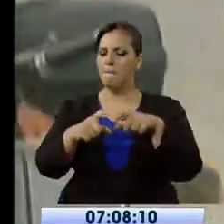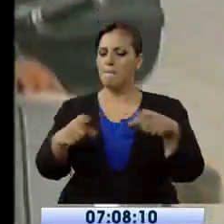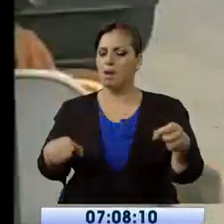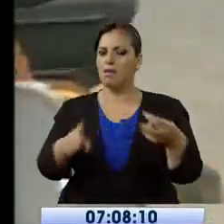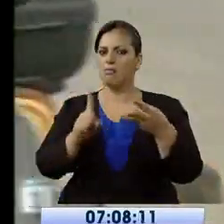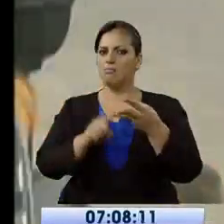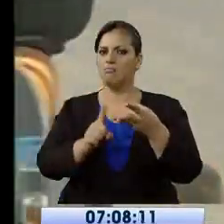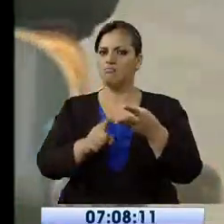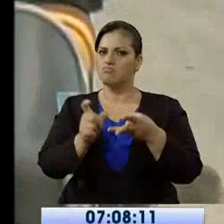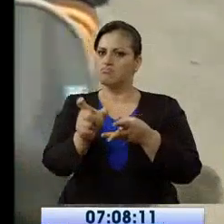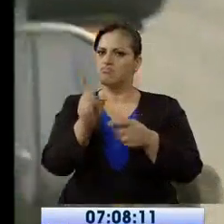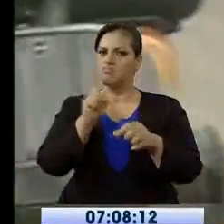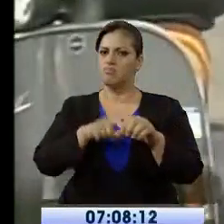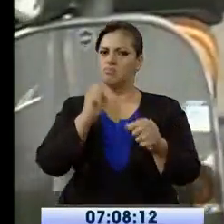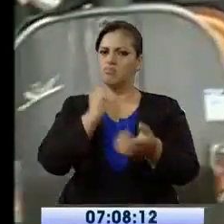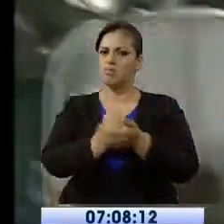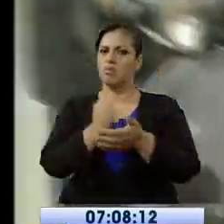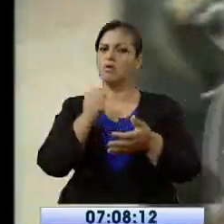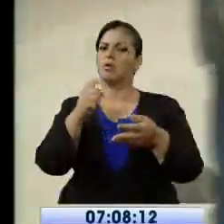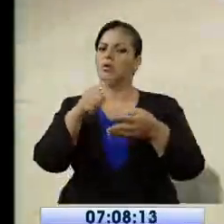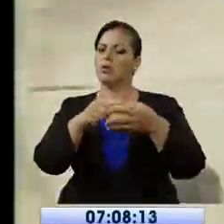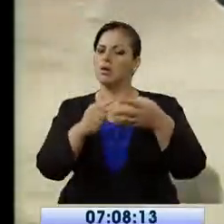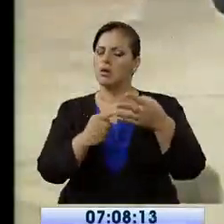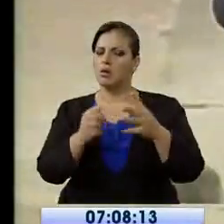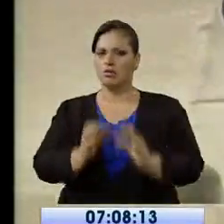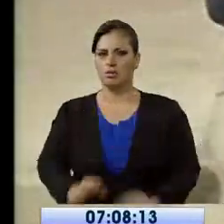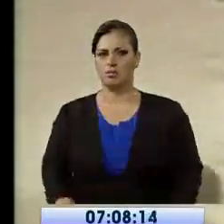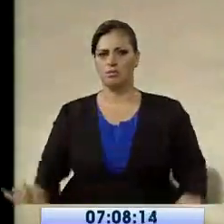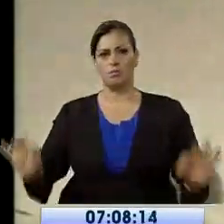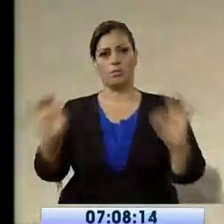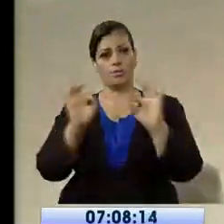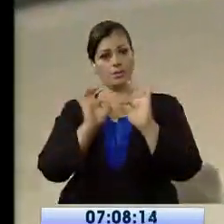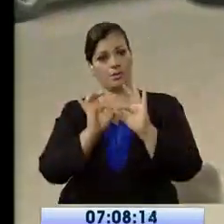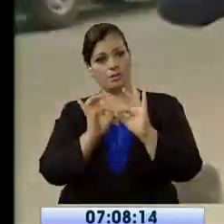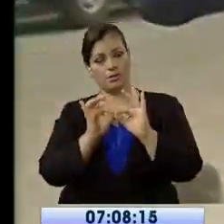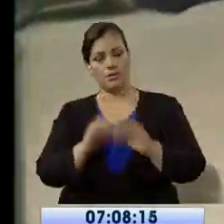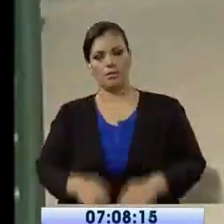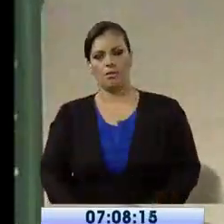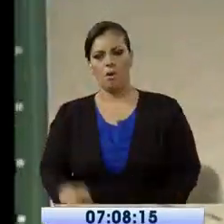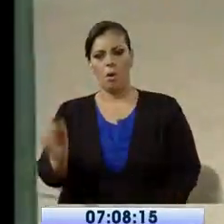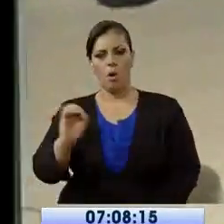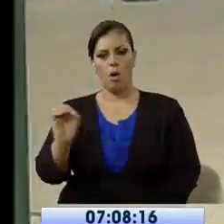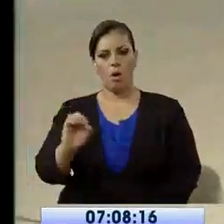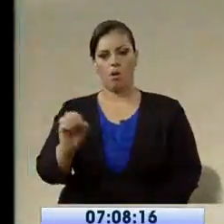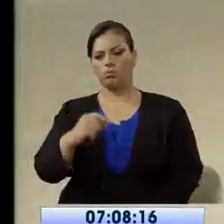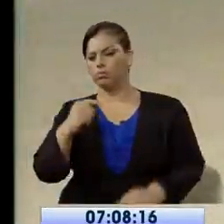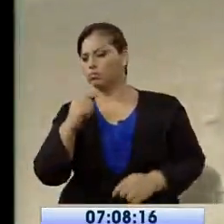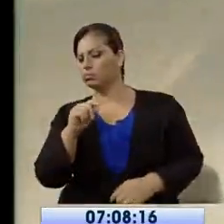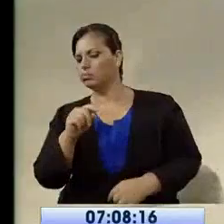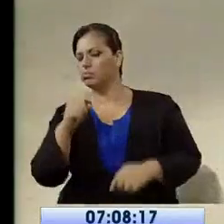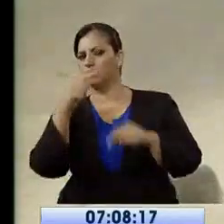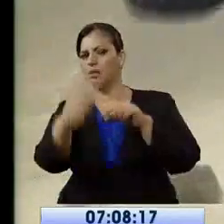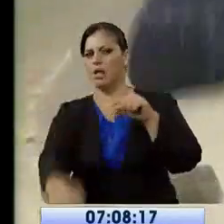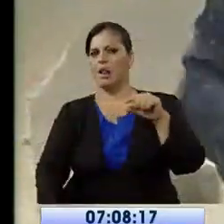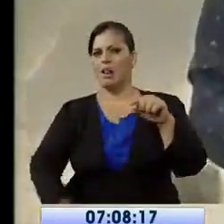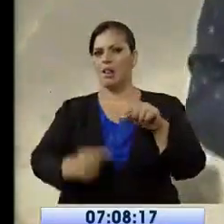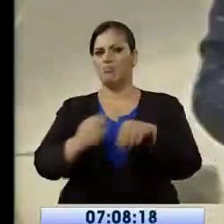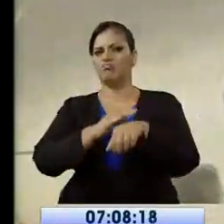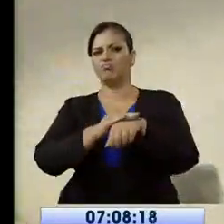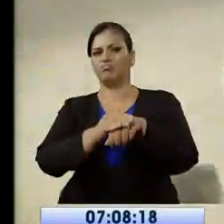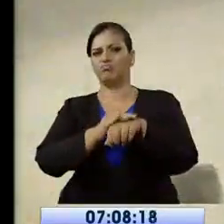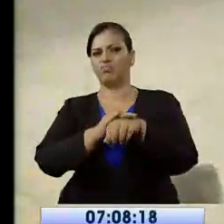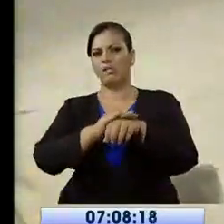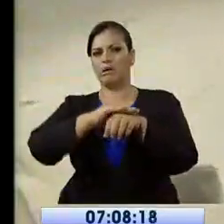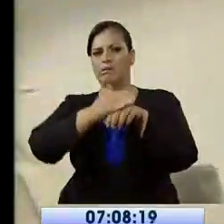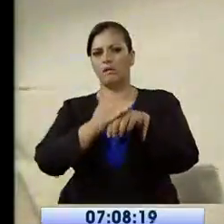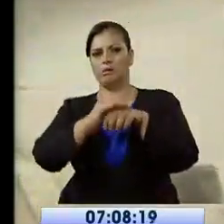eso también... Muchas motocicletas también con llantas lisas, que ya sabemos que esto provoca accidentes de